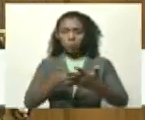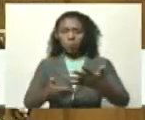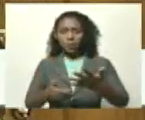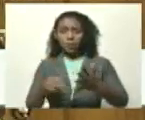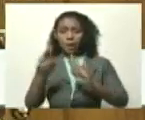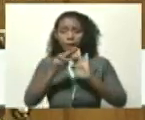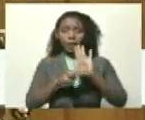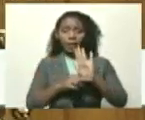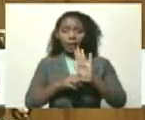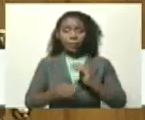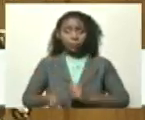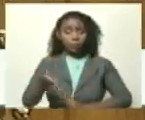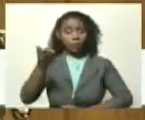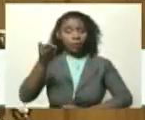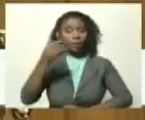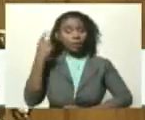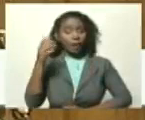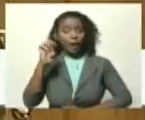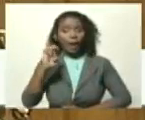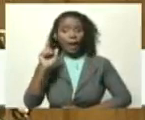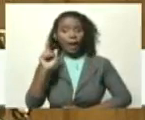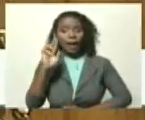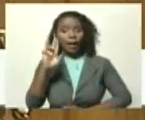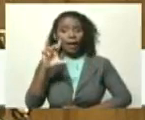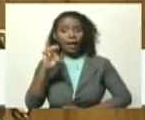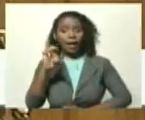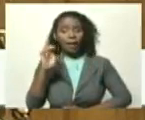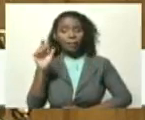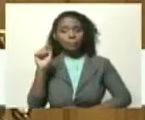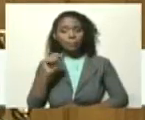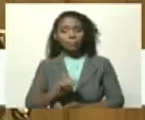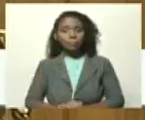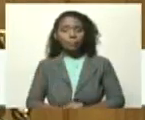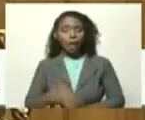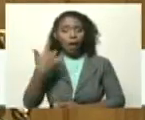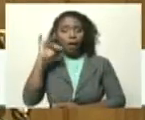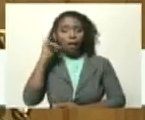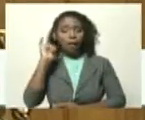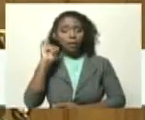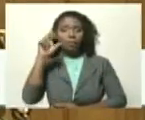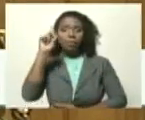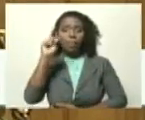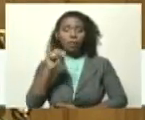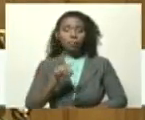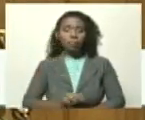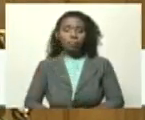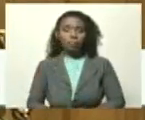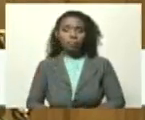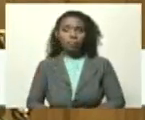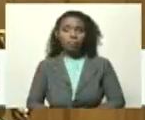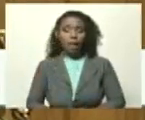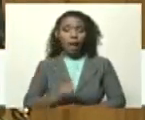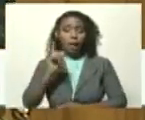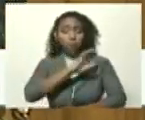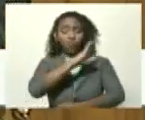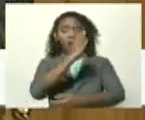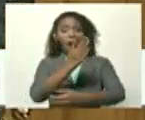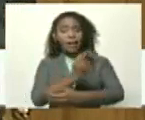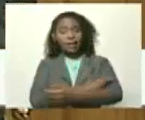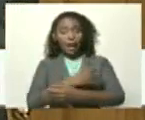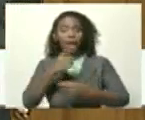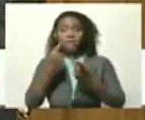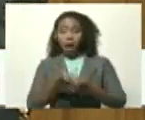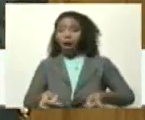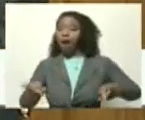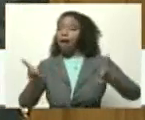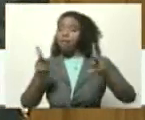y del estirpe de Earle Herrera tenga también esa fuerza y esa